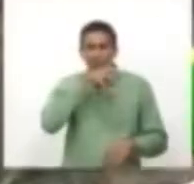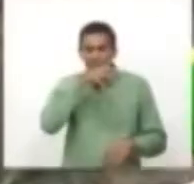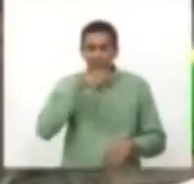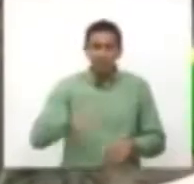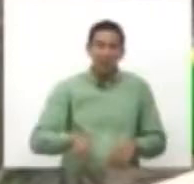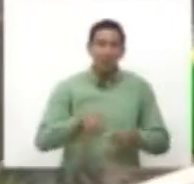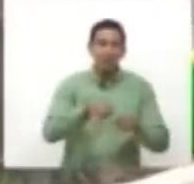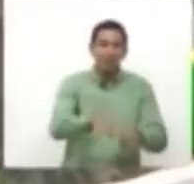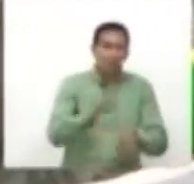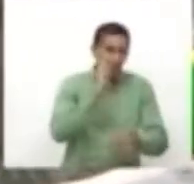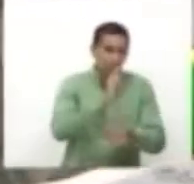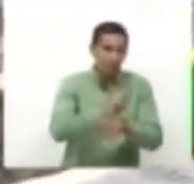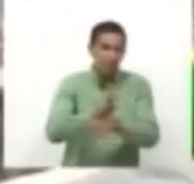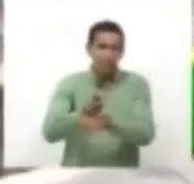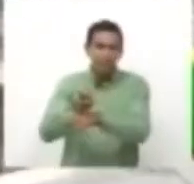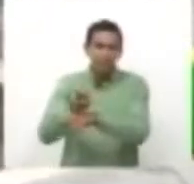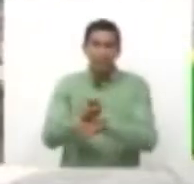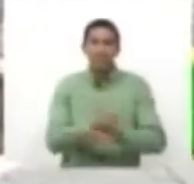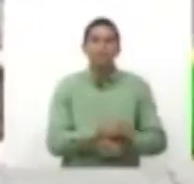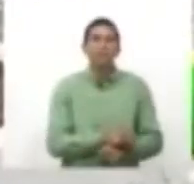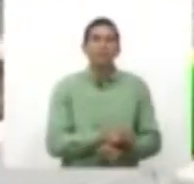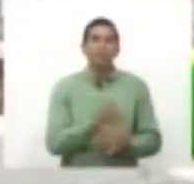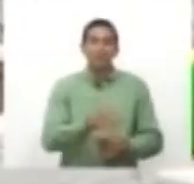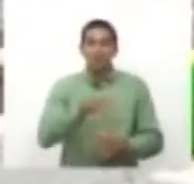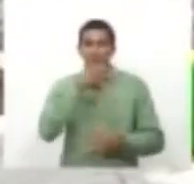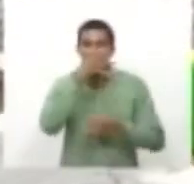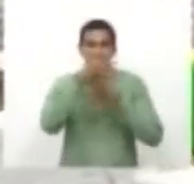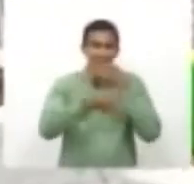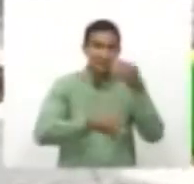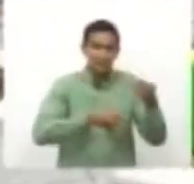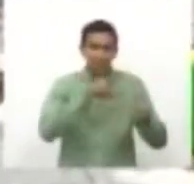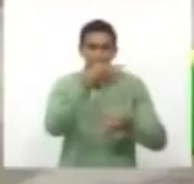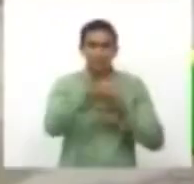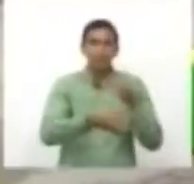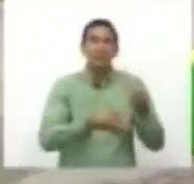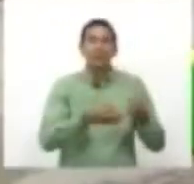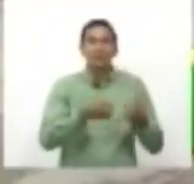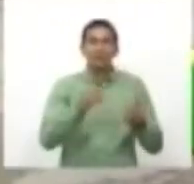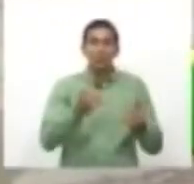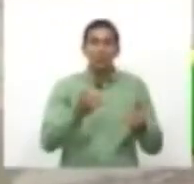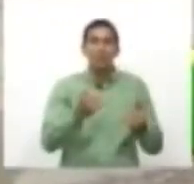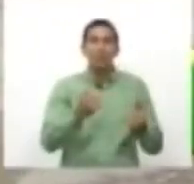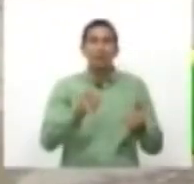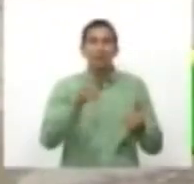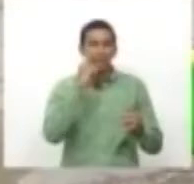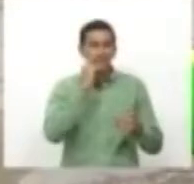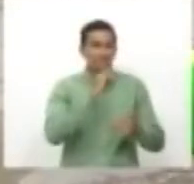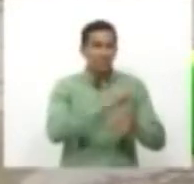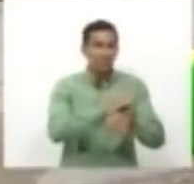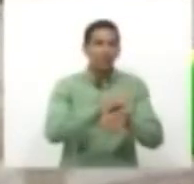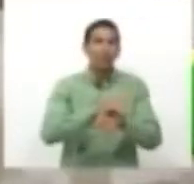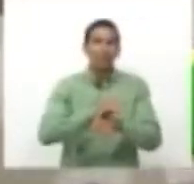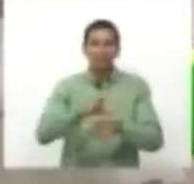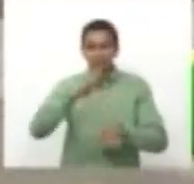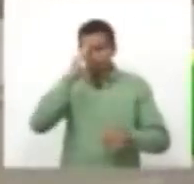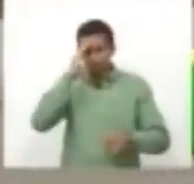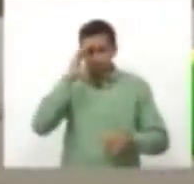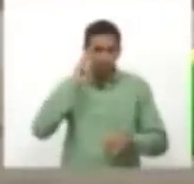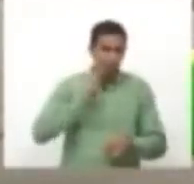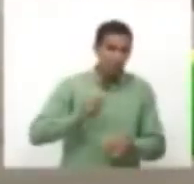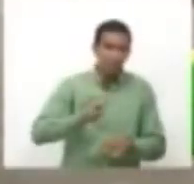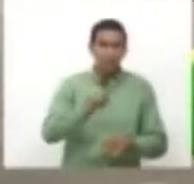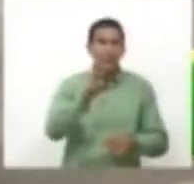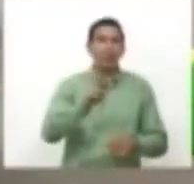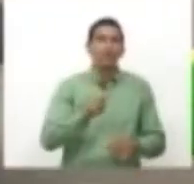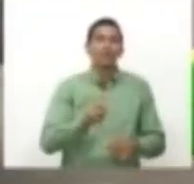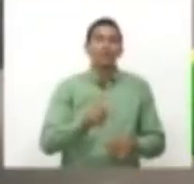vigilantes. Ante esas denuncias, las autoridades confirmaron que redoblarán la seguridad en el sector. Entre tanto, se conoció